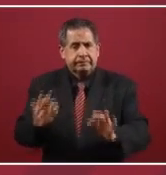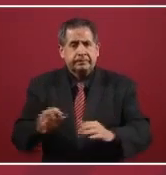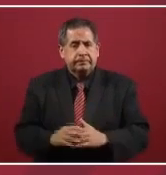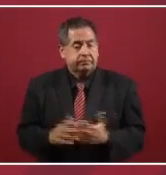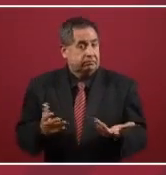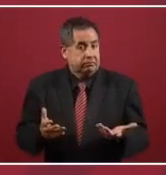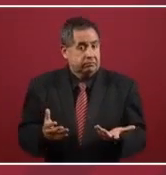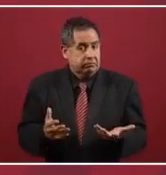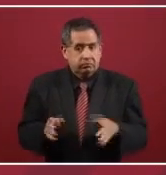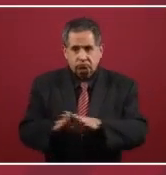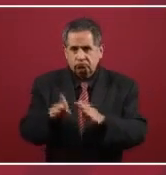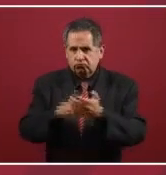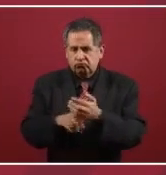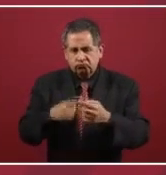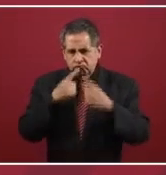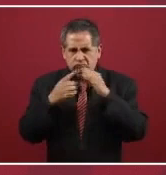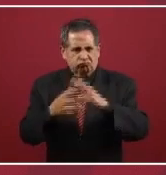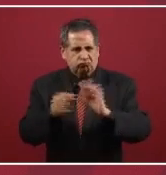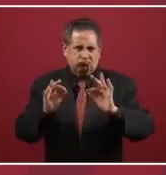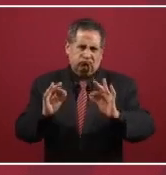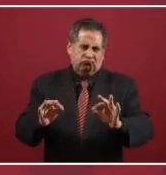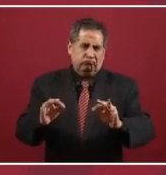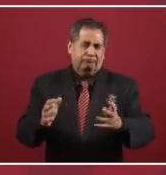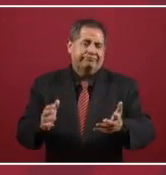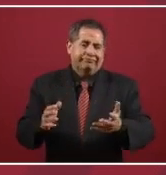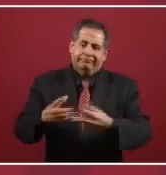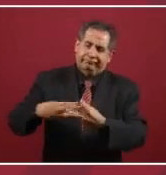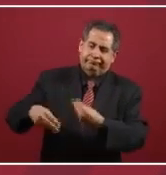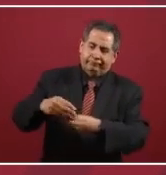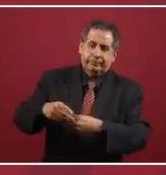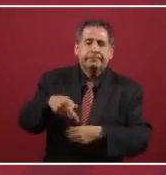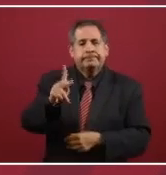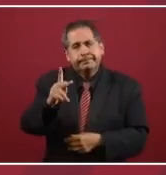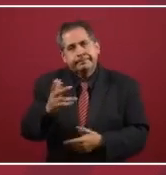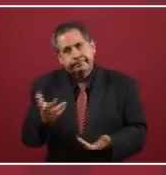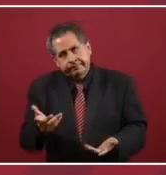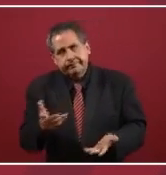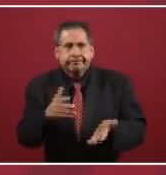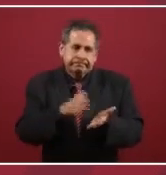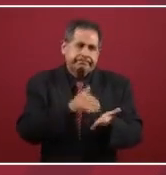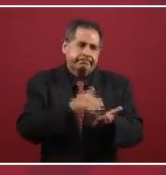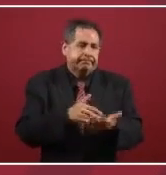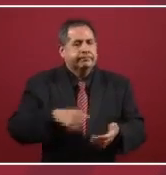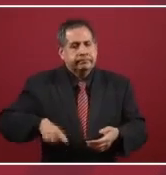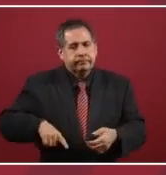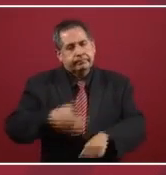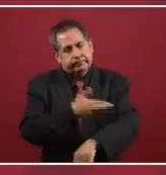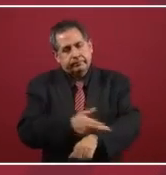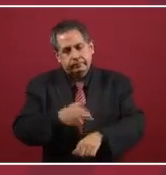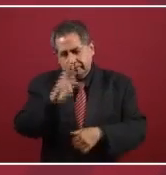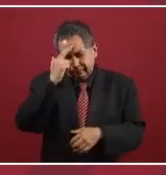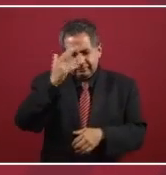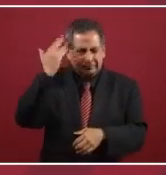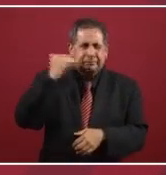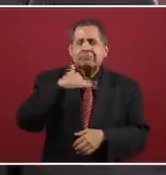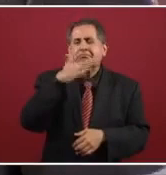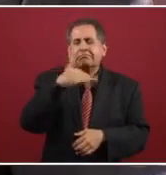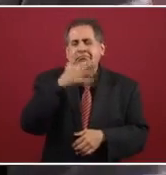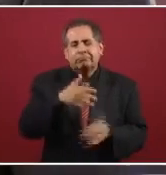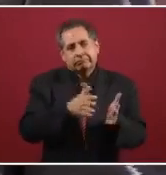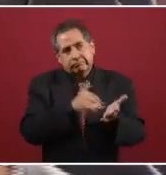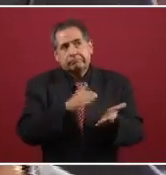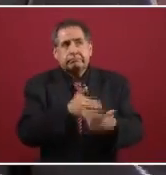efecto multiplicador. Claro, la burocracia dice, refiero a la burocracia corrupta,